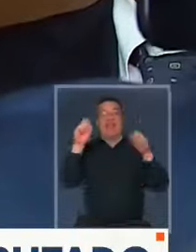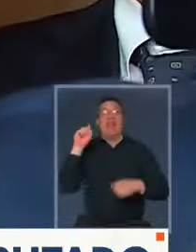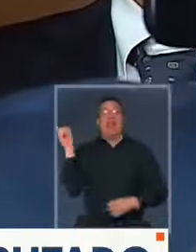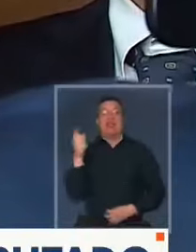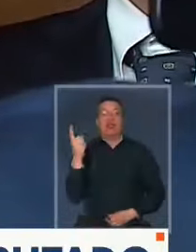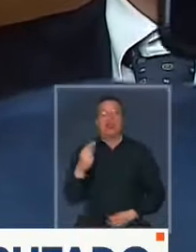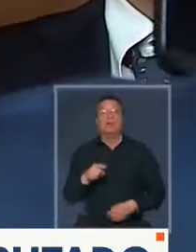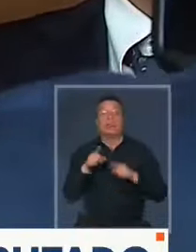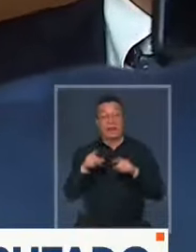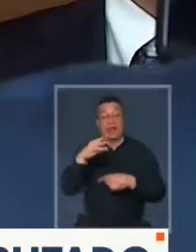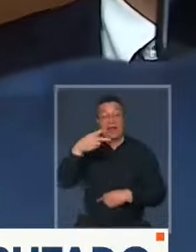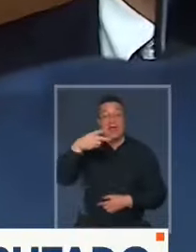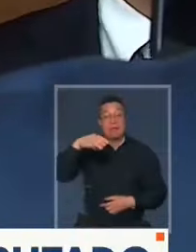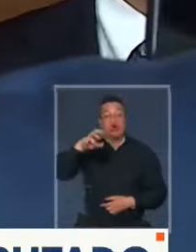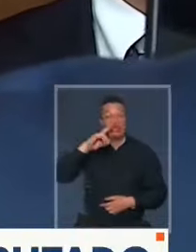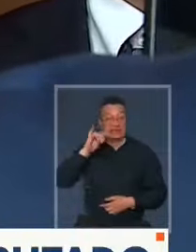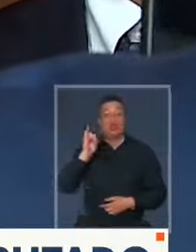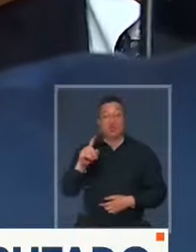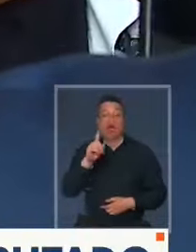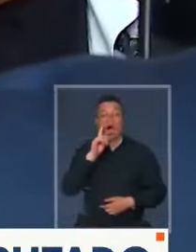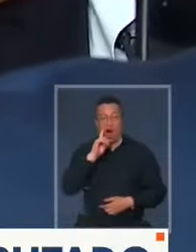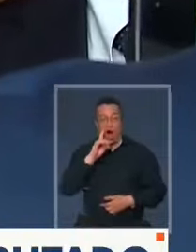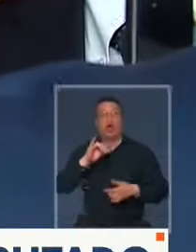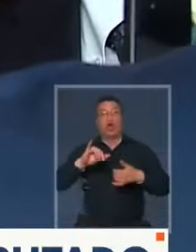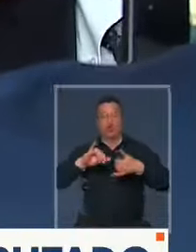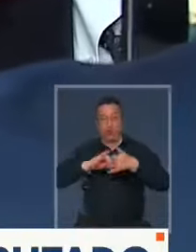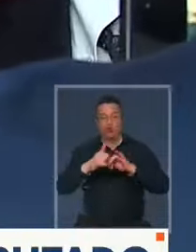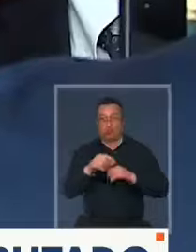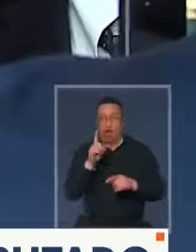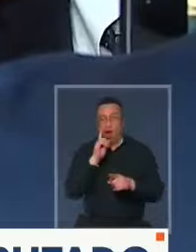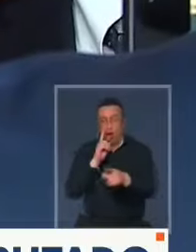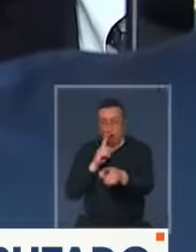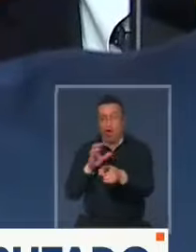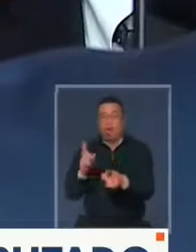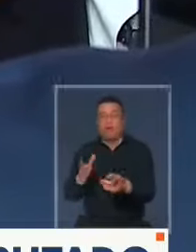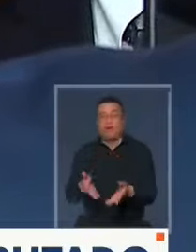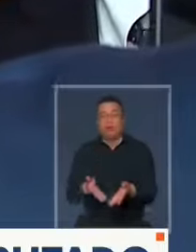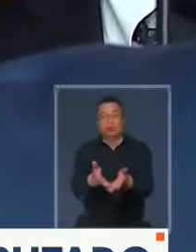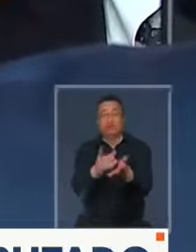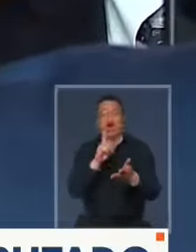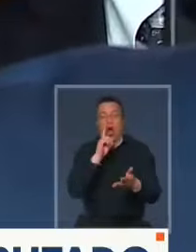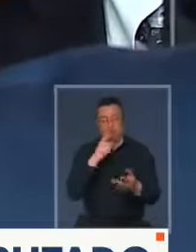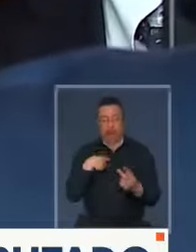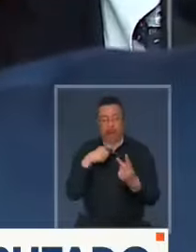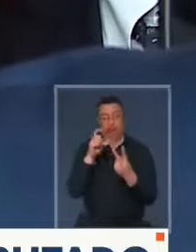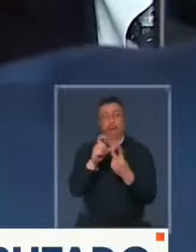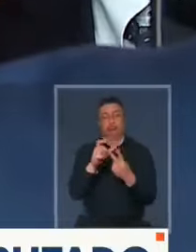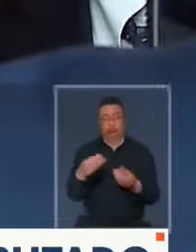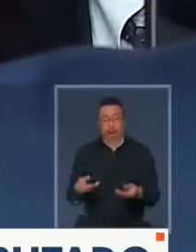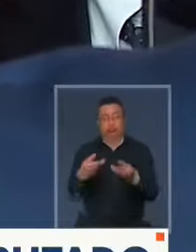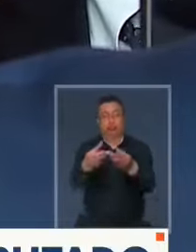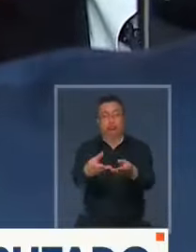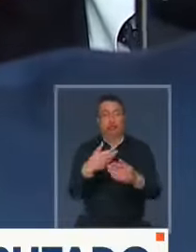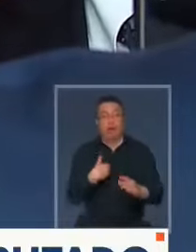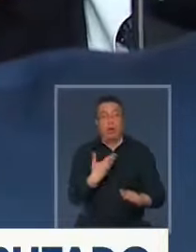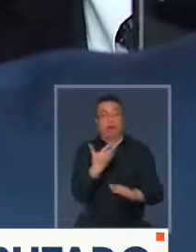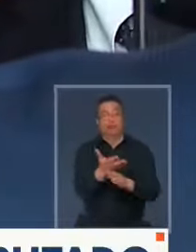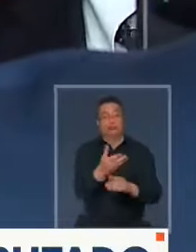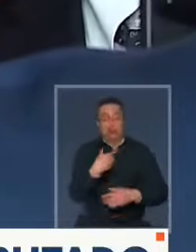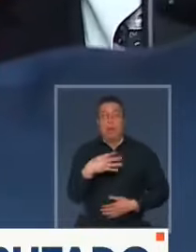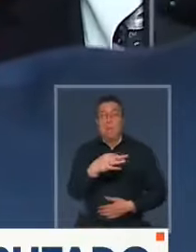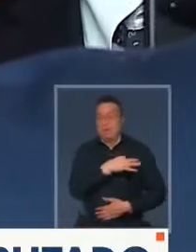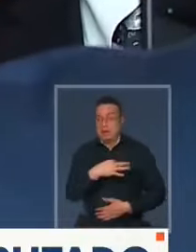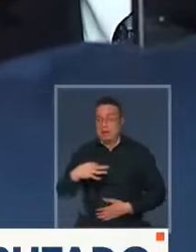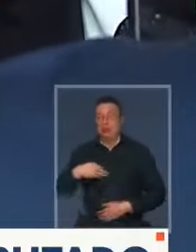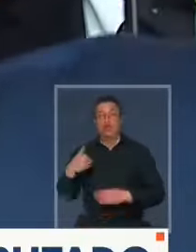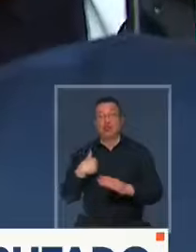Hermosilla efectivamente tiene los WhatsApp, él los puede mostrar. Ahí está mi currículum, está mi petición. Aparecen los ministros a los que